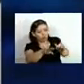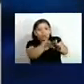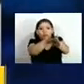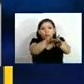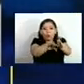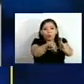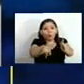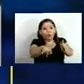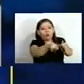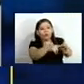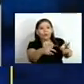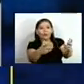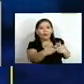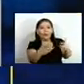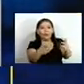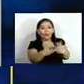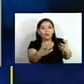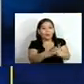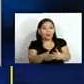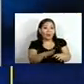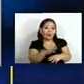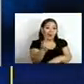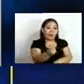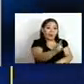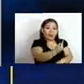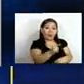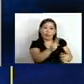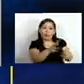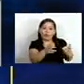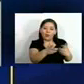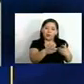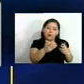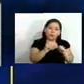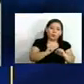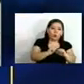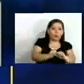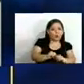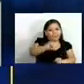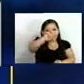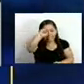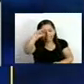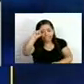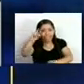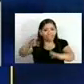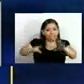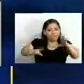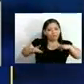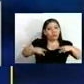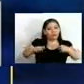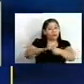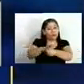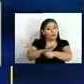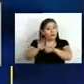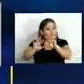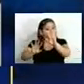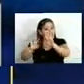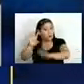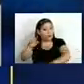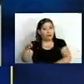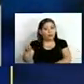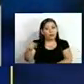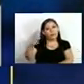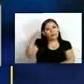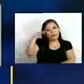a sus compañeros que han perdido la batalla en primera línea luchando contra el COVID-19.